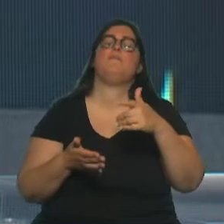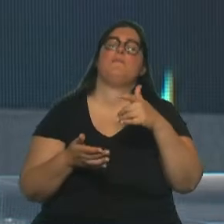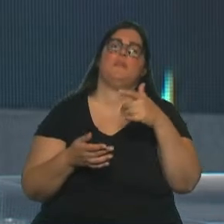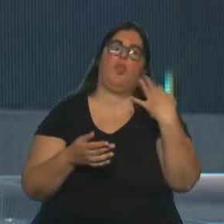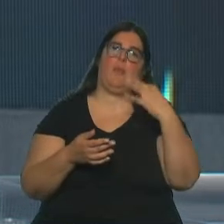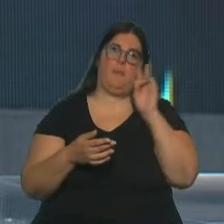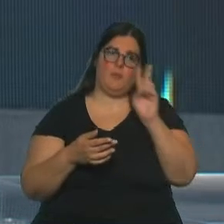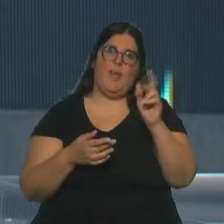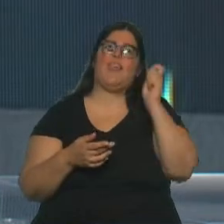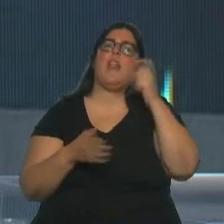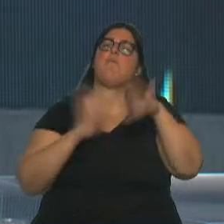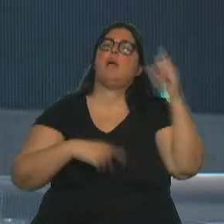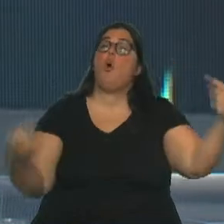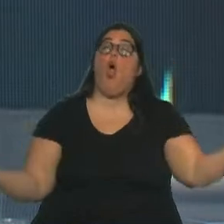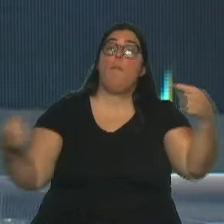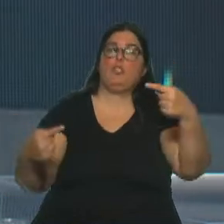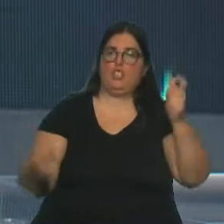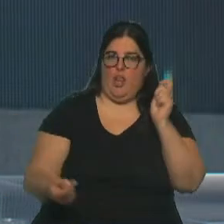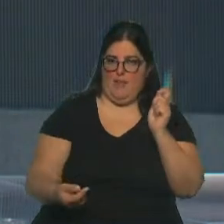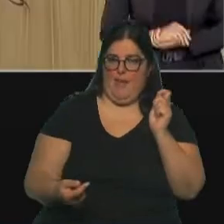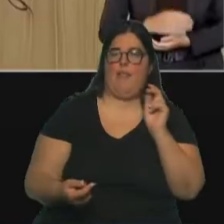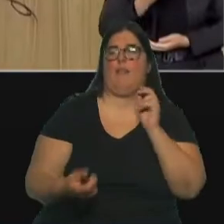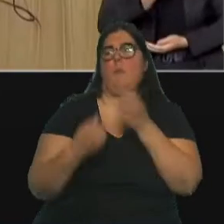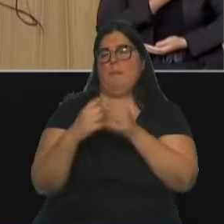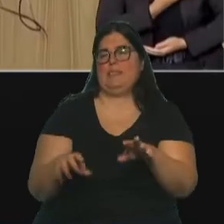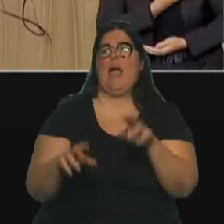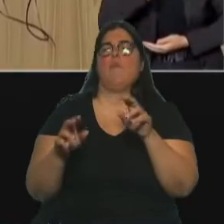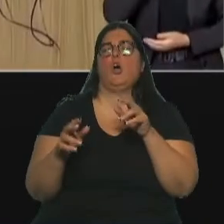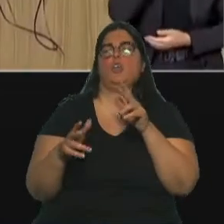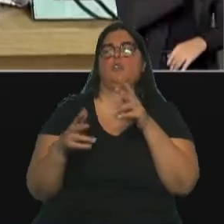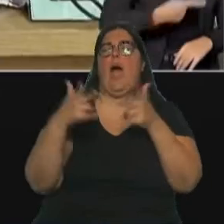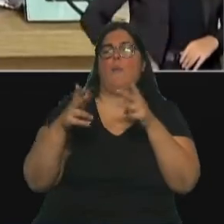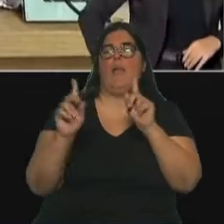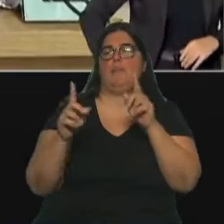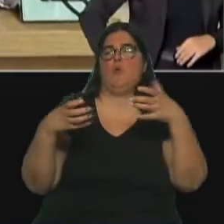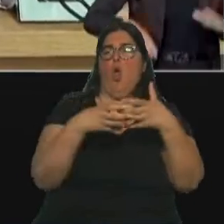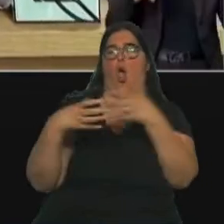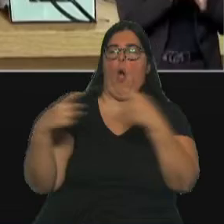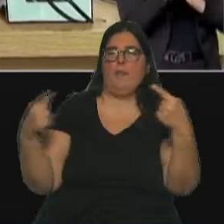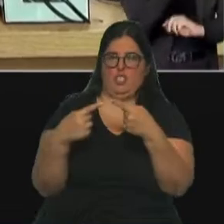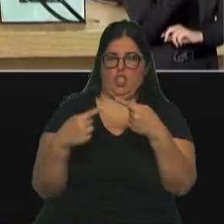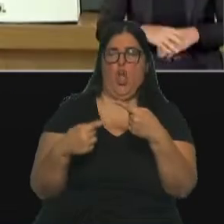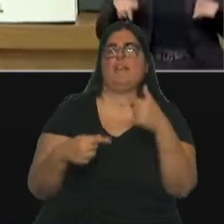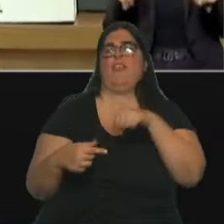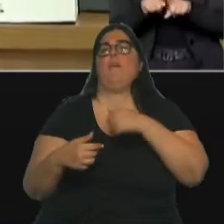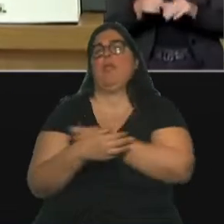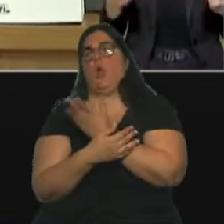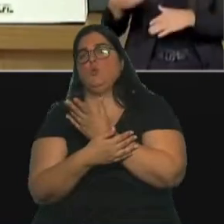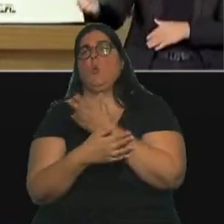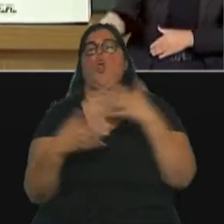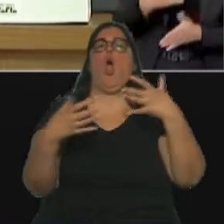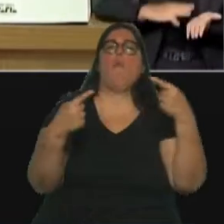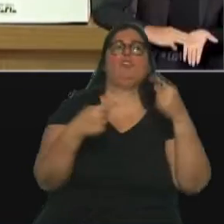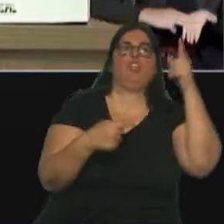grandes oposiciones que tiene este tratado. Así que vamos a empezar refiriéndonos a esas oposiciones de los dos lados del Atlántico, tanto en el Mercosur como en la